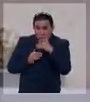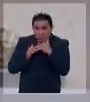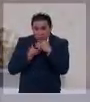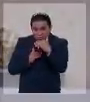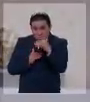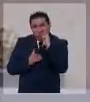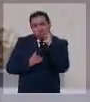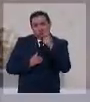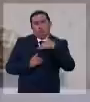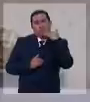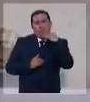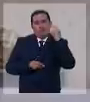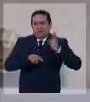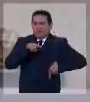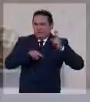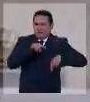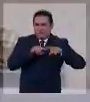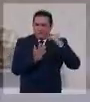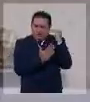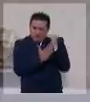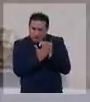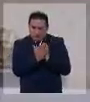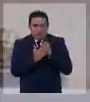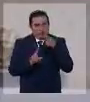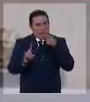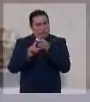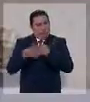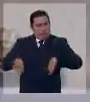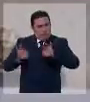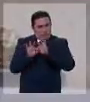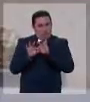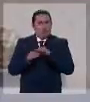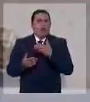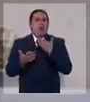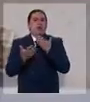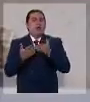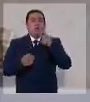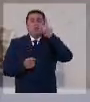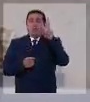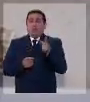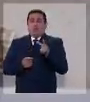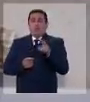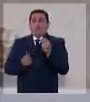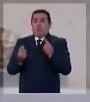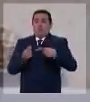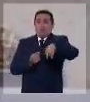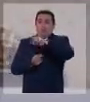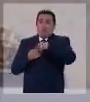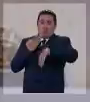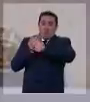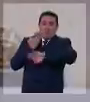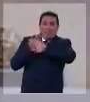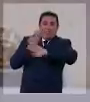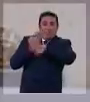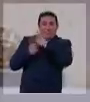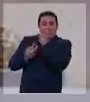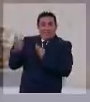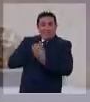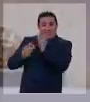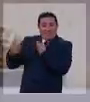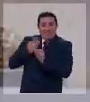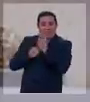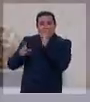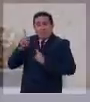porque yo he sido blanco de una campaña brutal de ataques, de mentiras, de infamias, por una razón muy